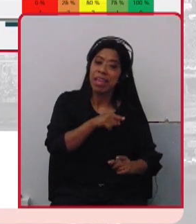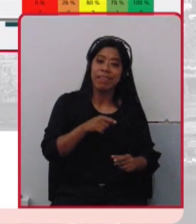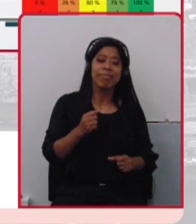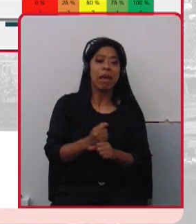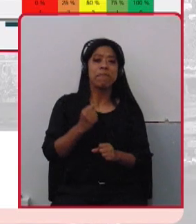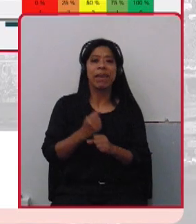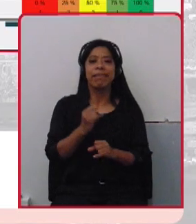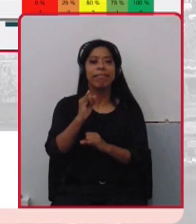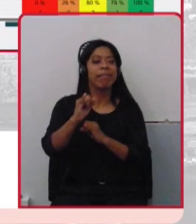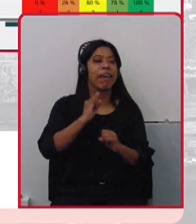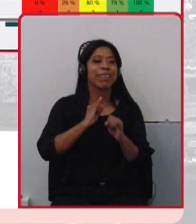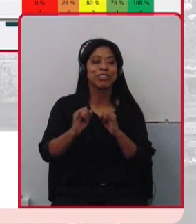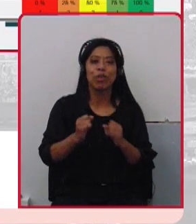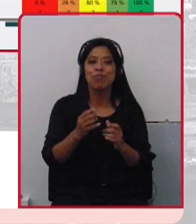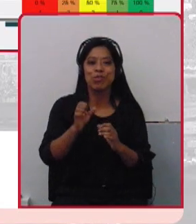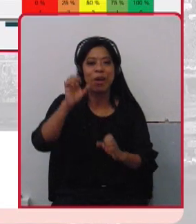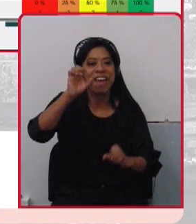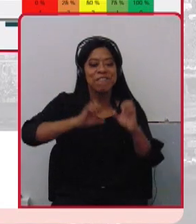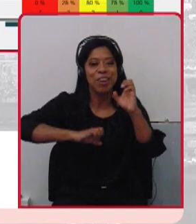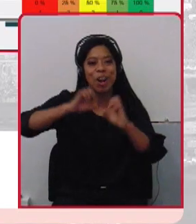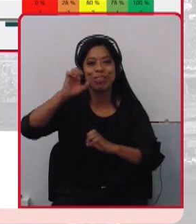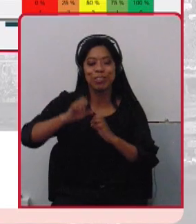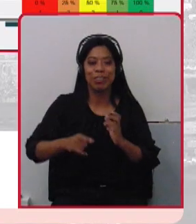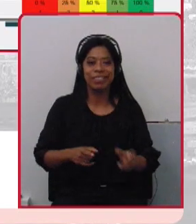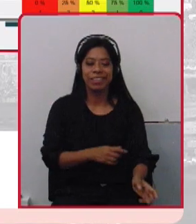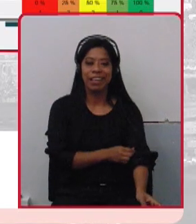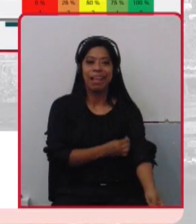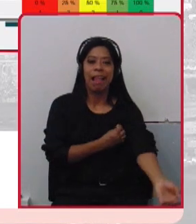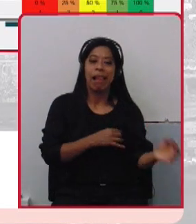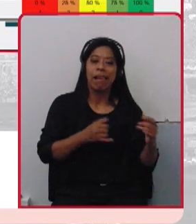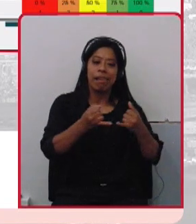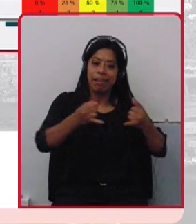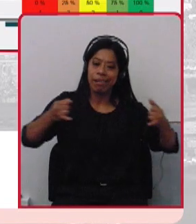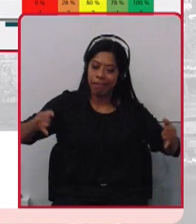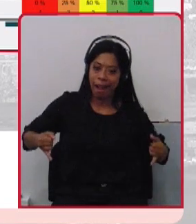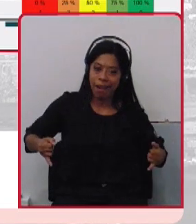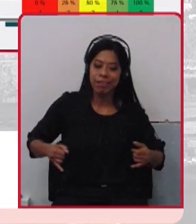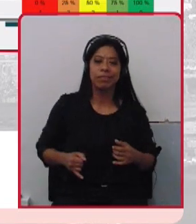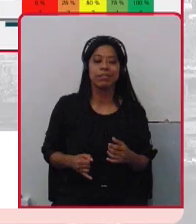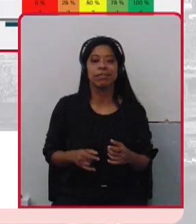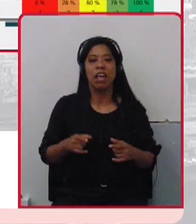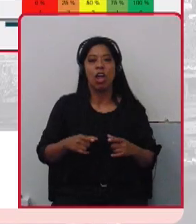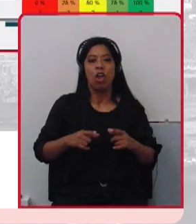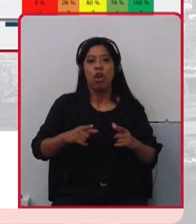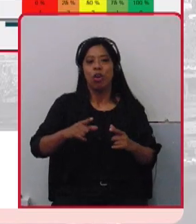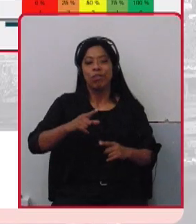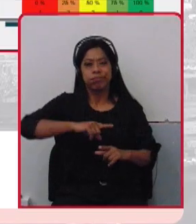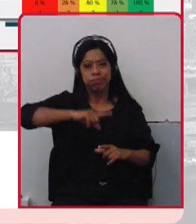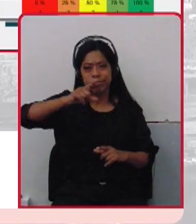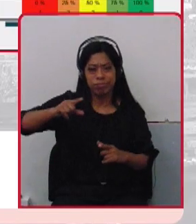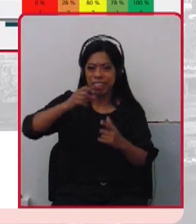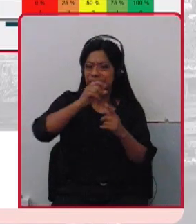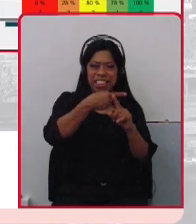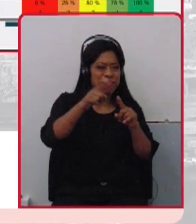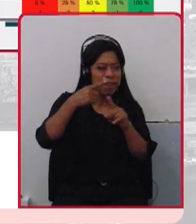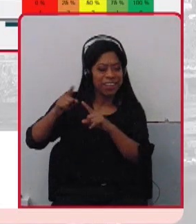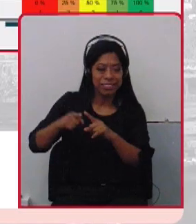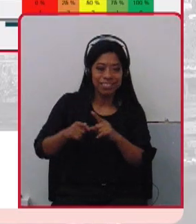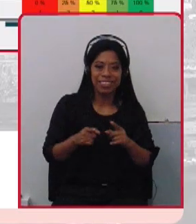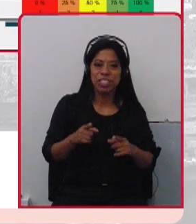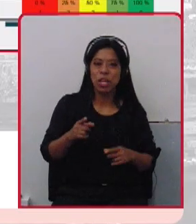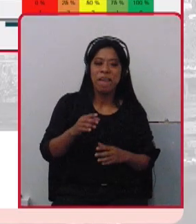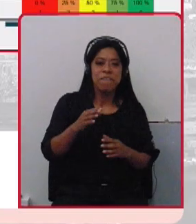muchas interacciones o evaluaciones desde funciones lineales, exponenciales, logarítmicas, que se estuvo evaluando